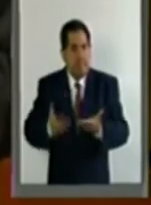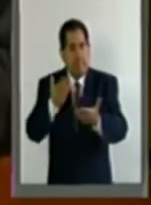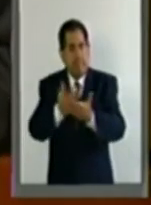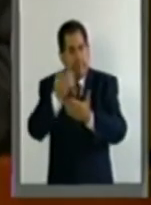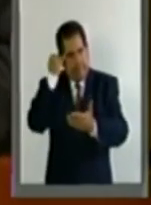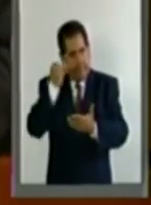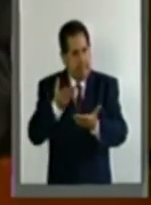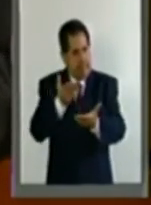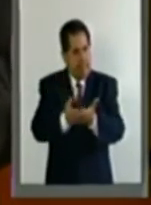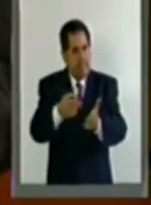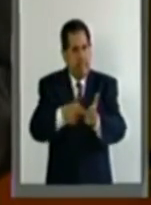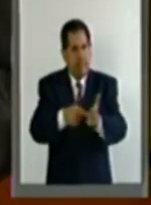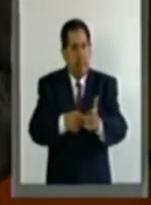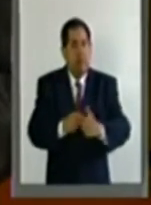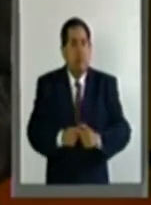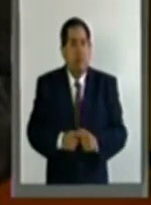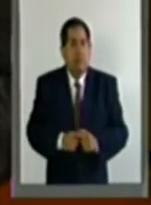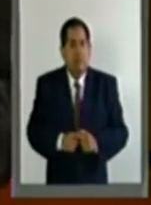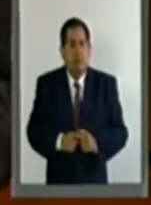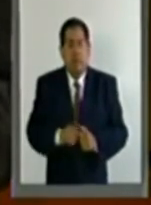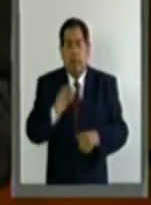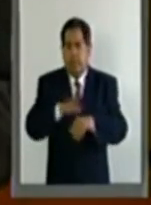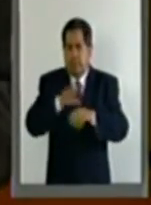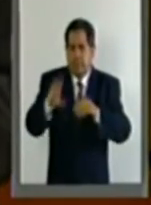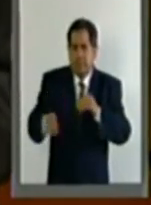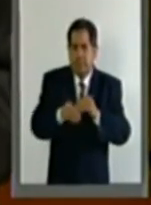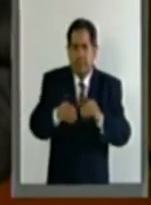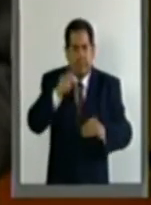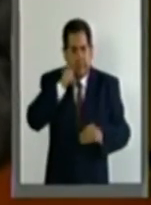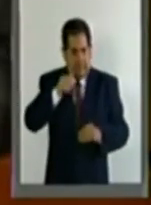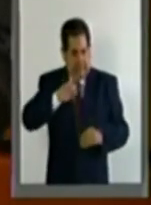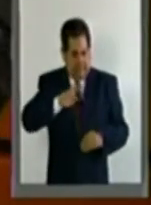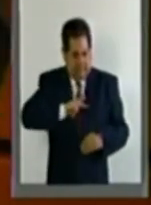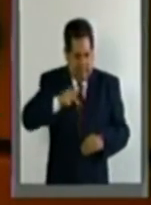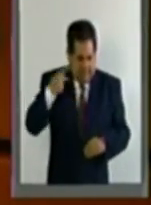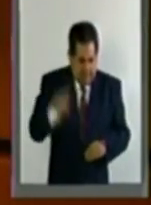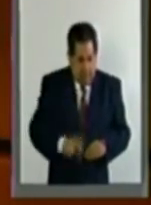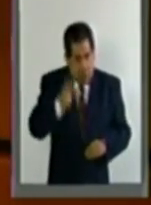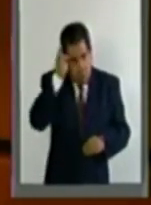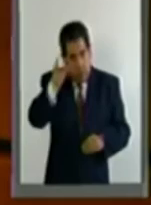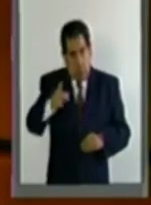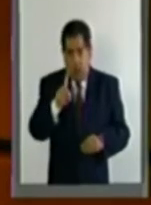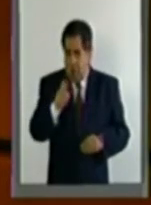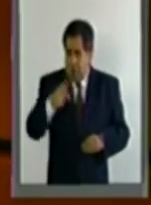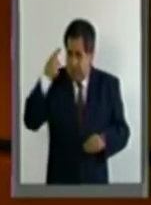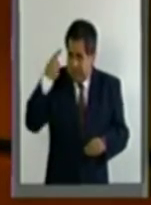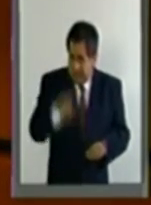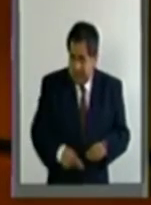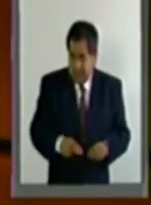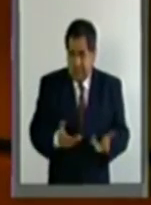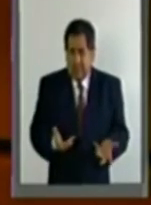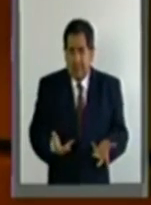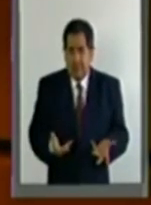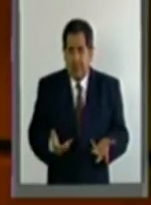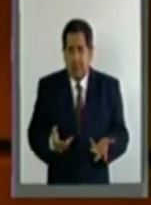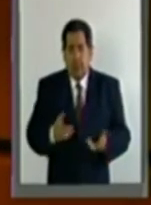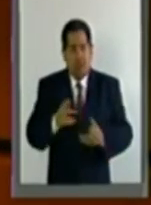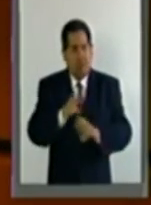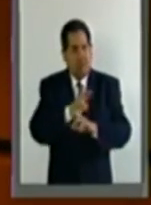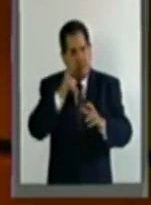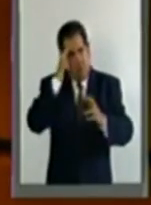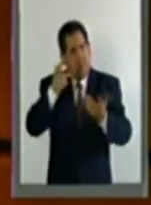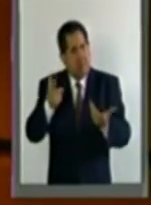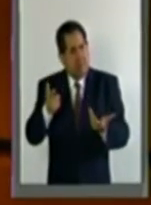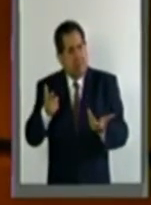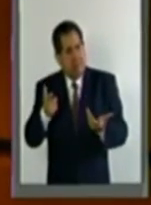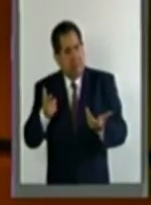colación algo que, siendo nacional, siendo de la nación, le reconoce a los